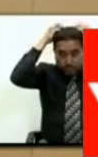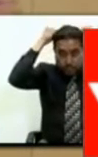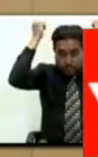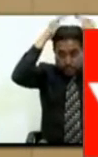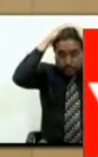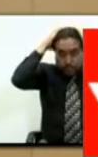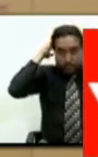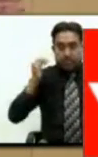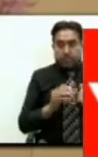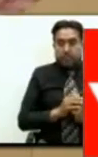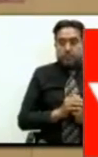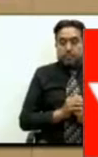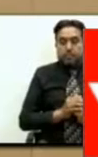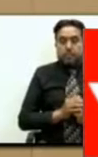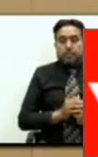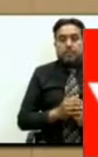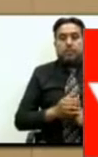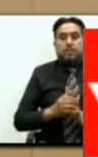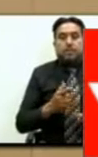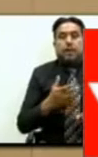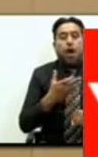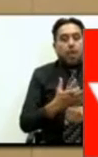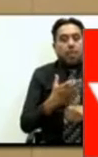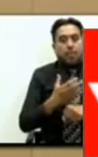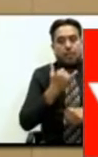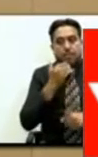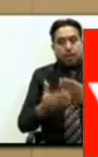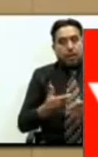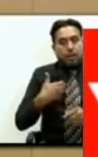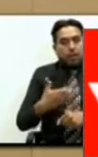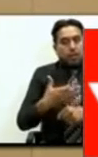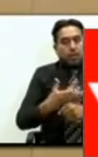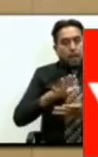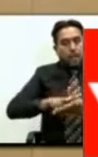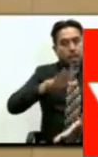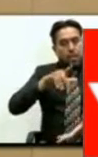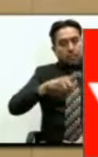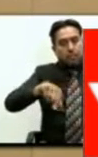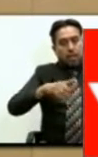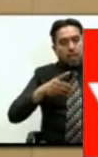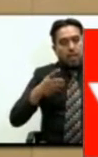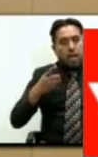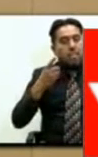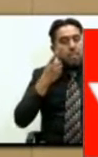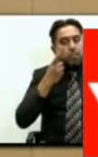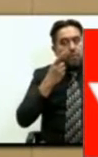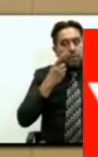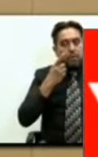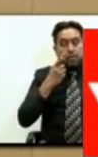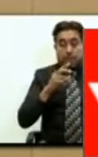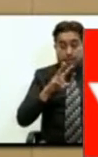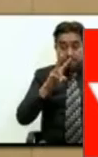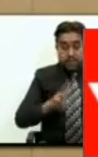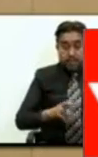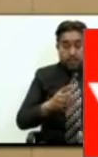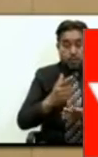en este rato he platicado con la mayoría de los diputados y visualizamos la gravedad y